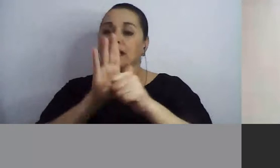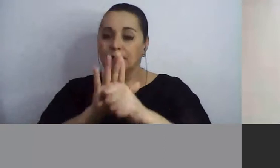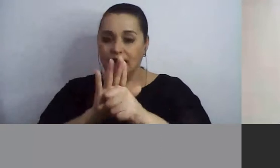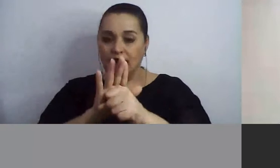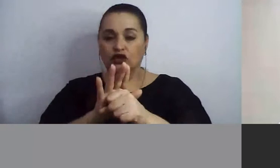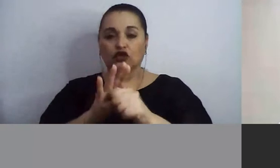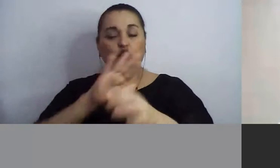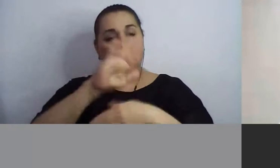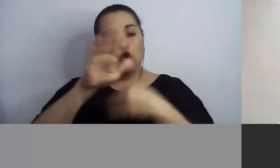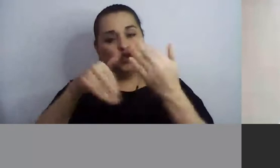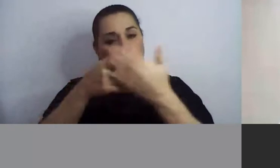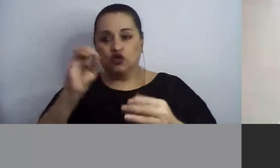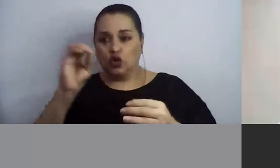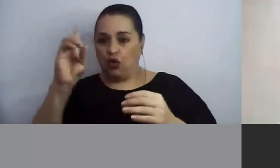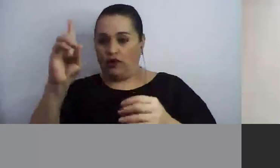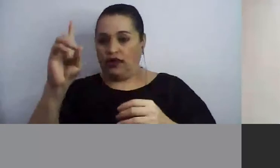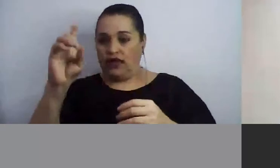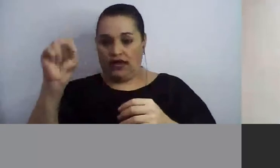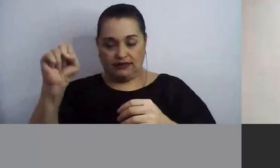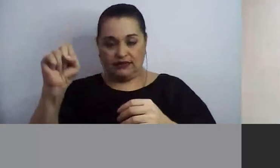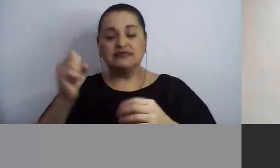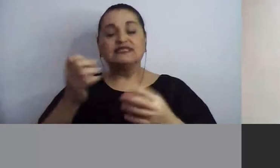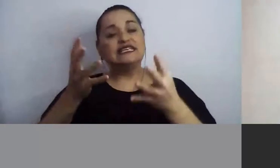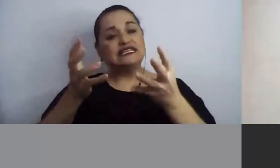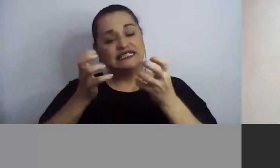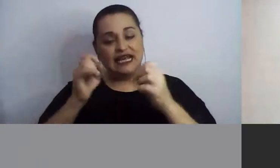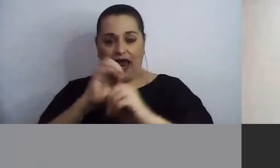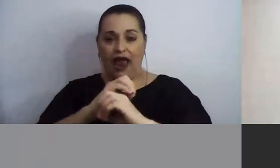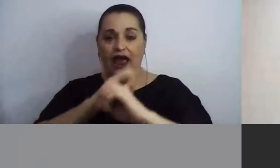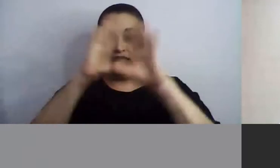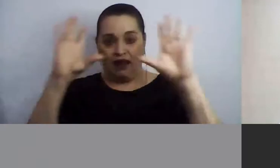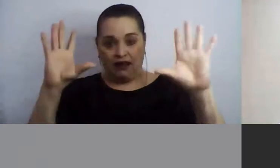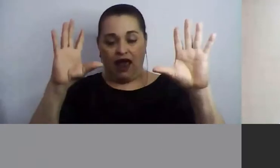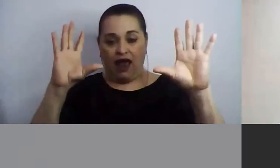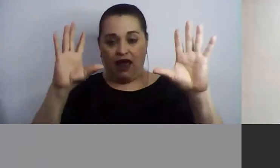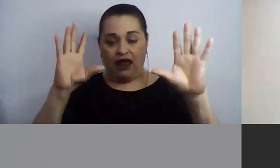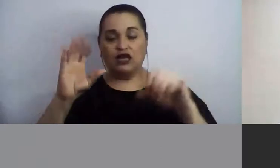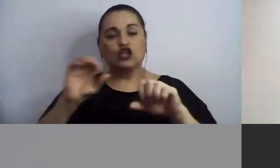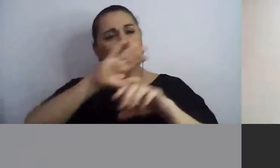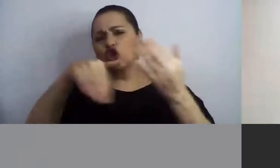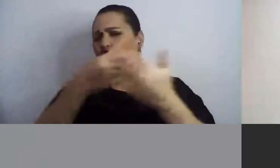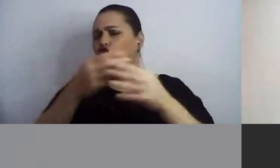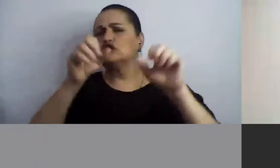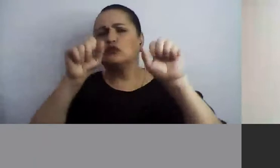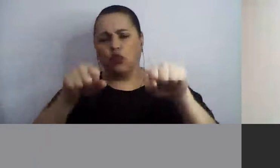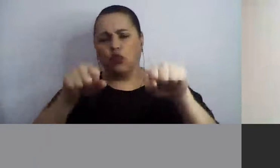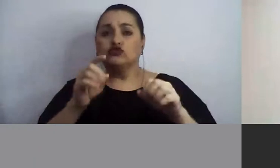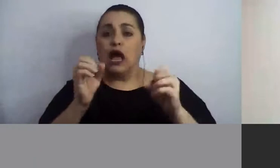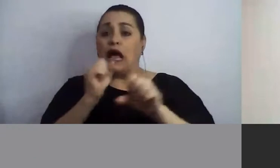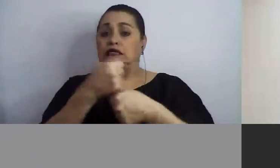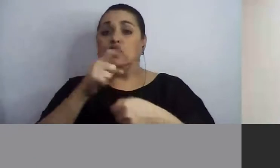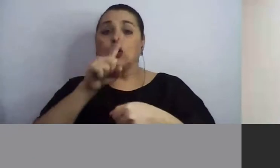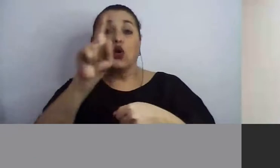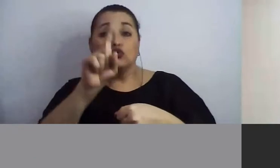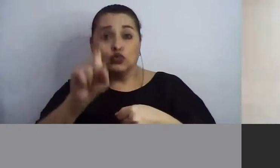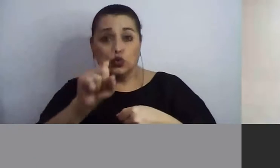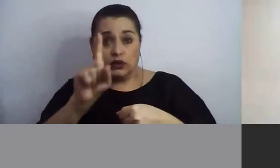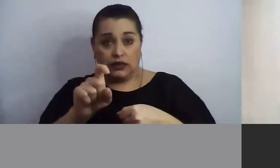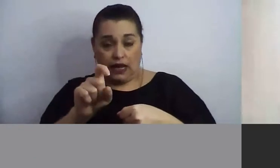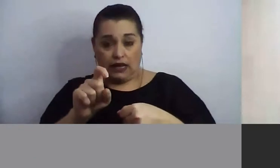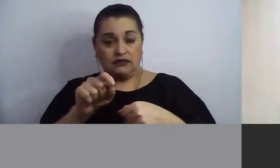estos ODS sí quisiera aclarar que todos podemos tener consultas en relación con la